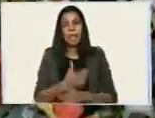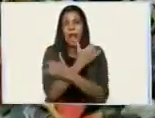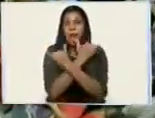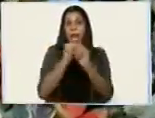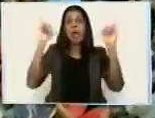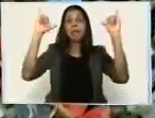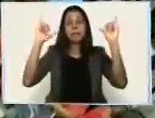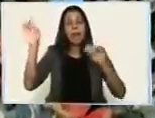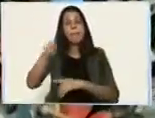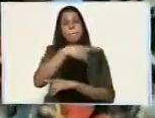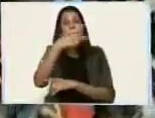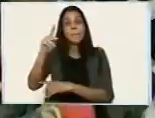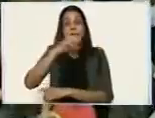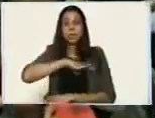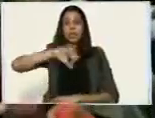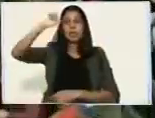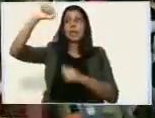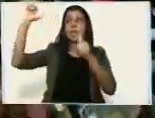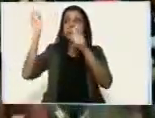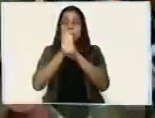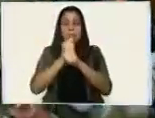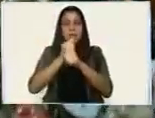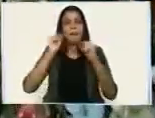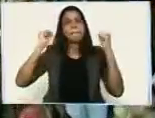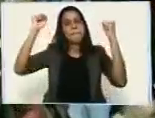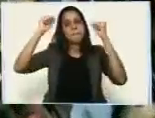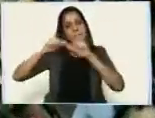¡Independencia y patria socialista!